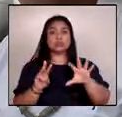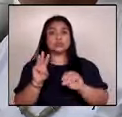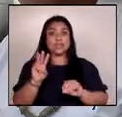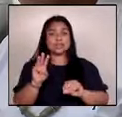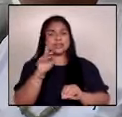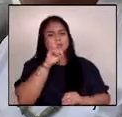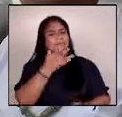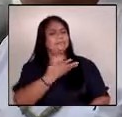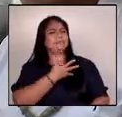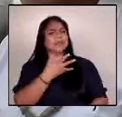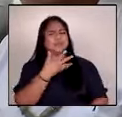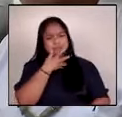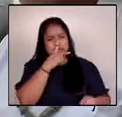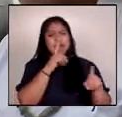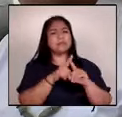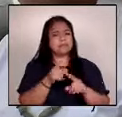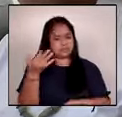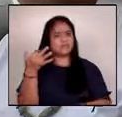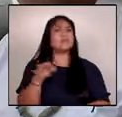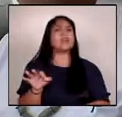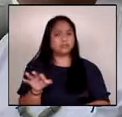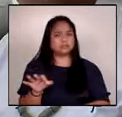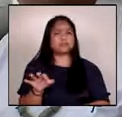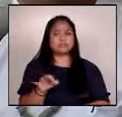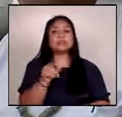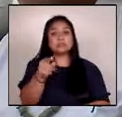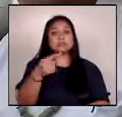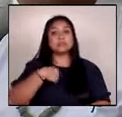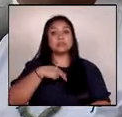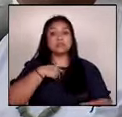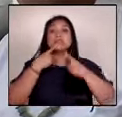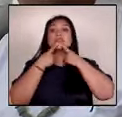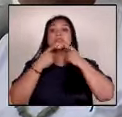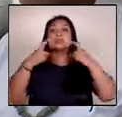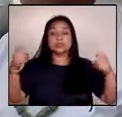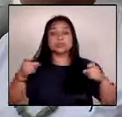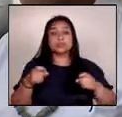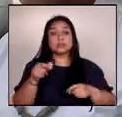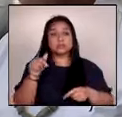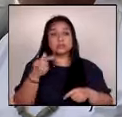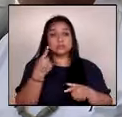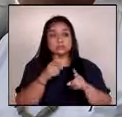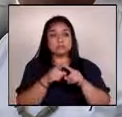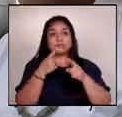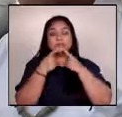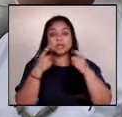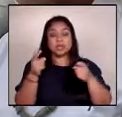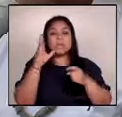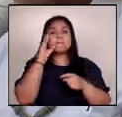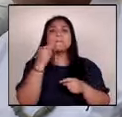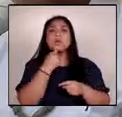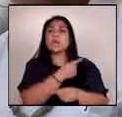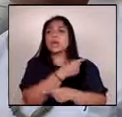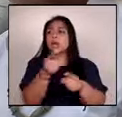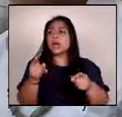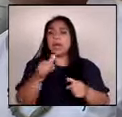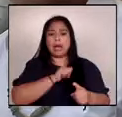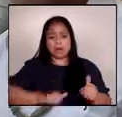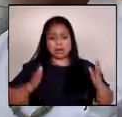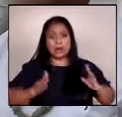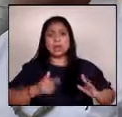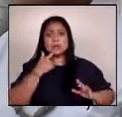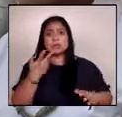es totalmente falso. Y eso fue lo que nosotros salimos anunciando en el comunicado, porque muchos alcaldes, al ver